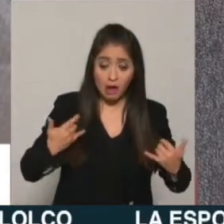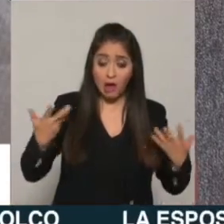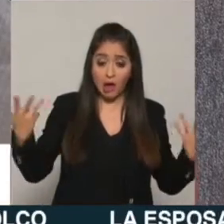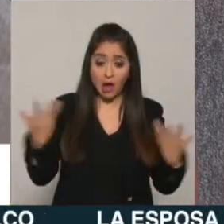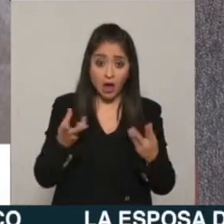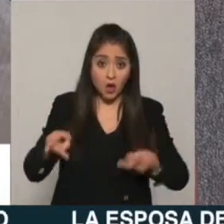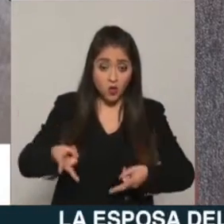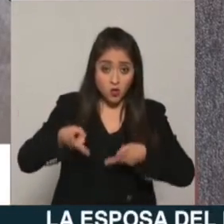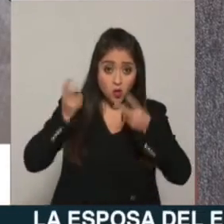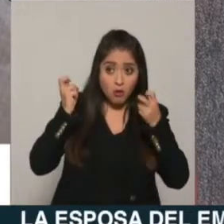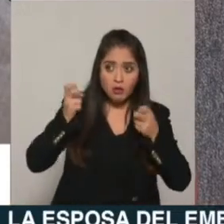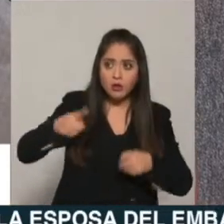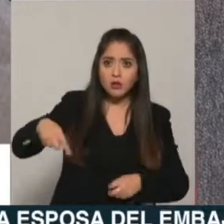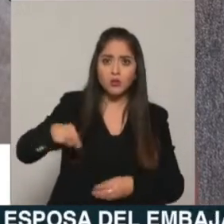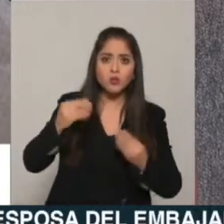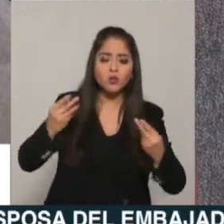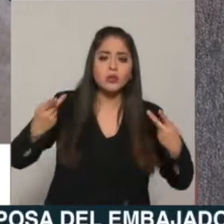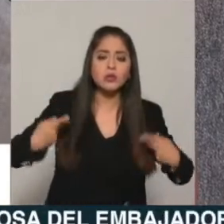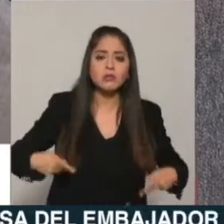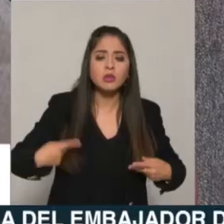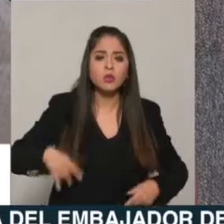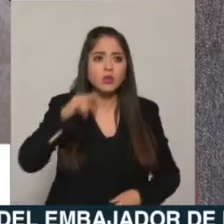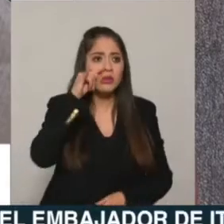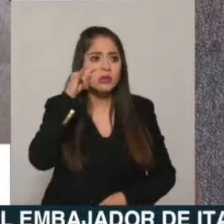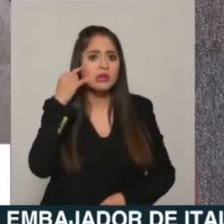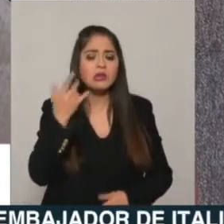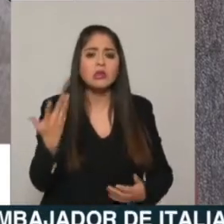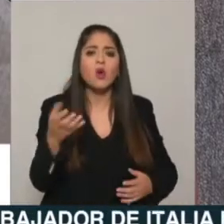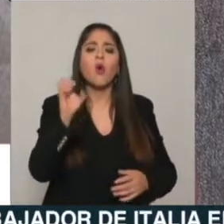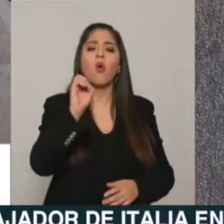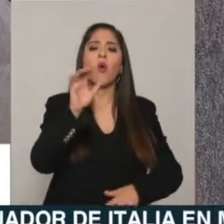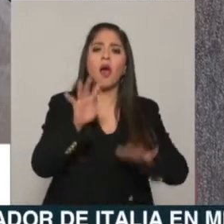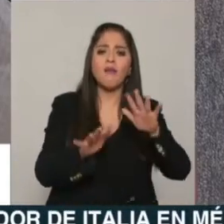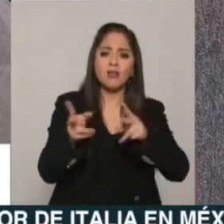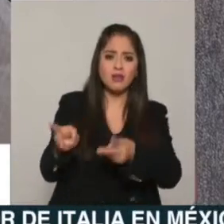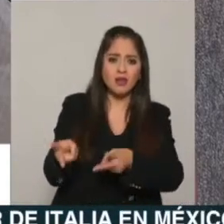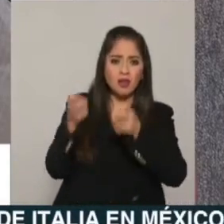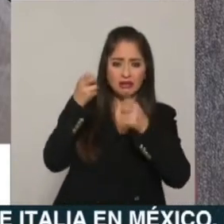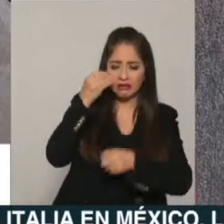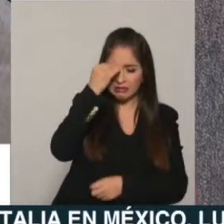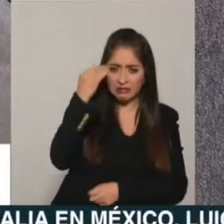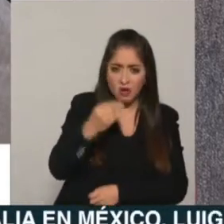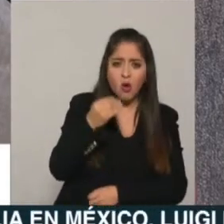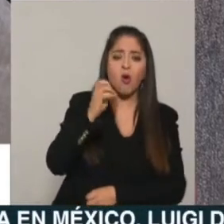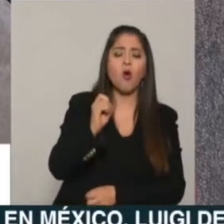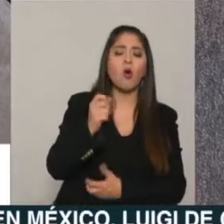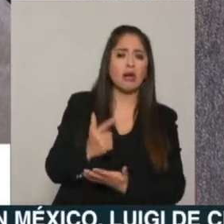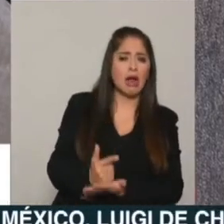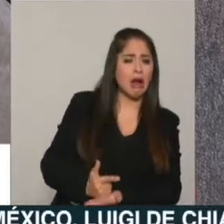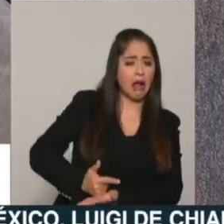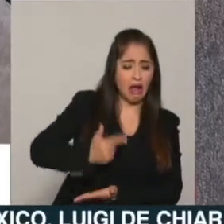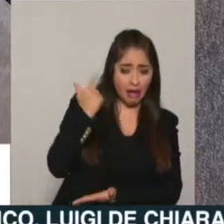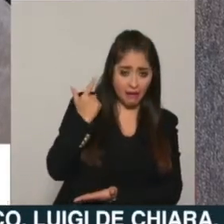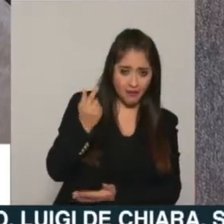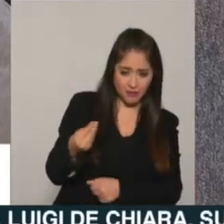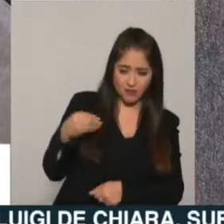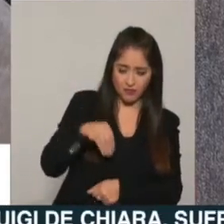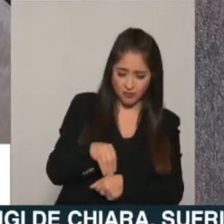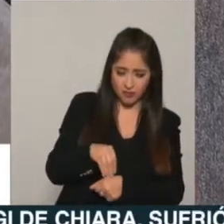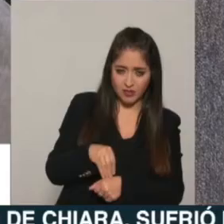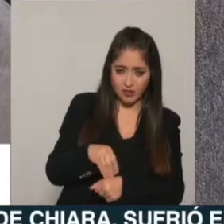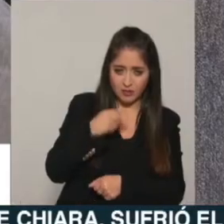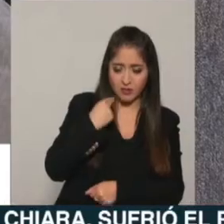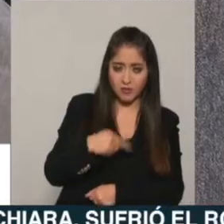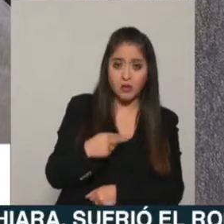si se trata de un delito que sea de impacto o de lo que antes se denominaba delito grave. Pero finalmente,